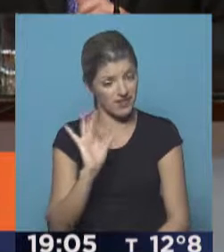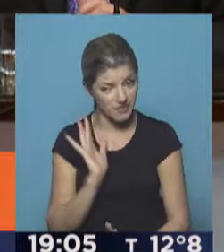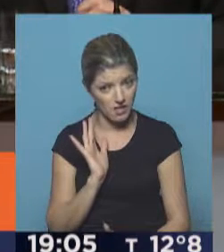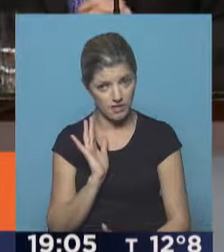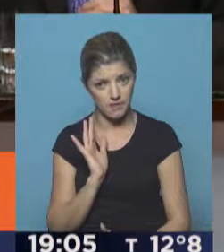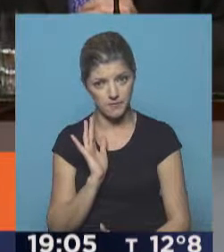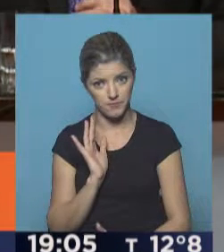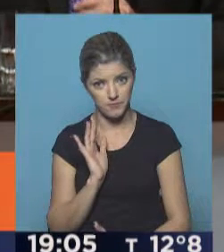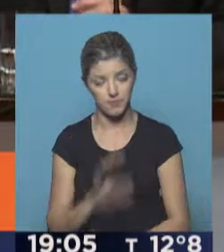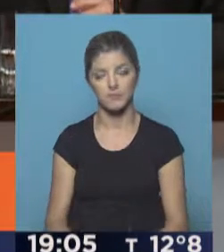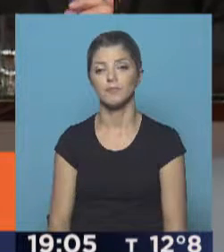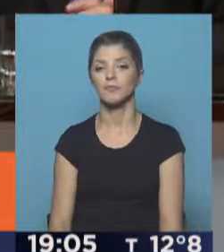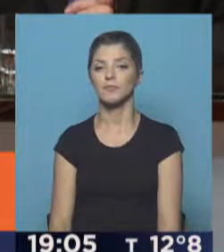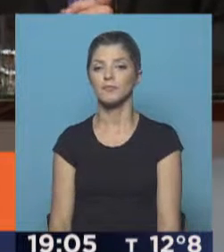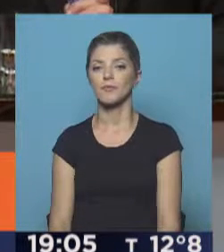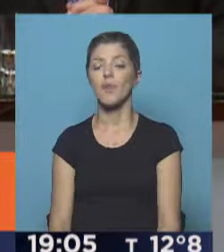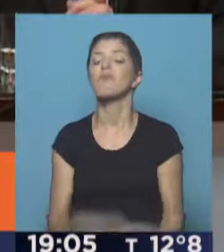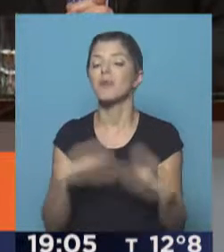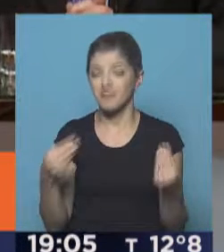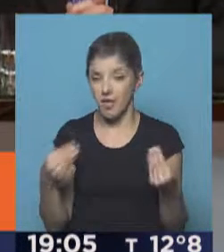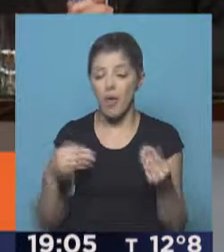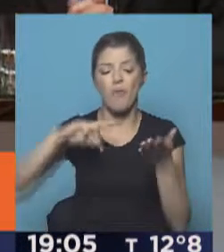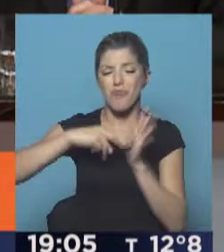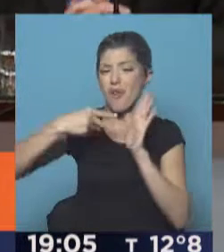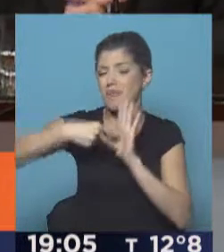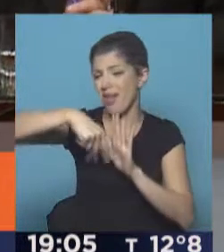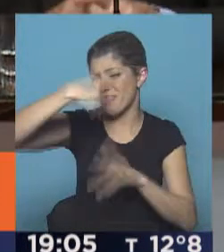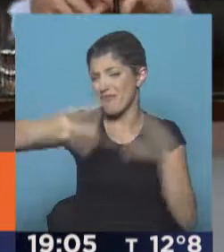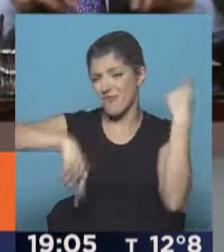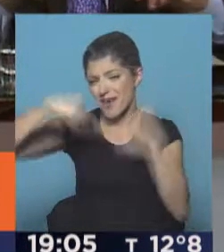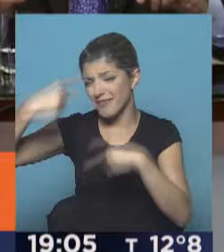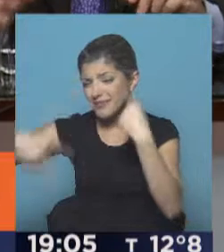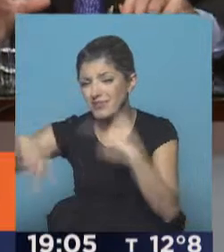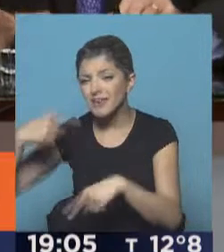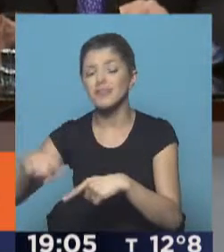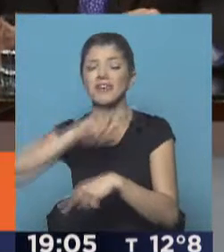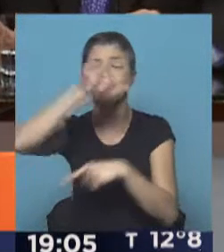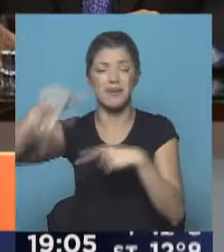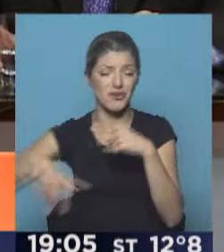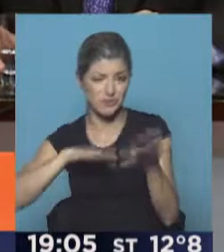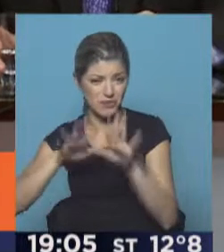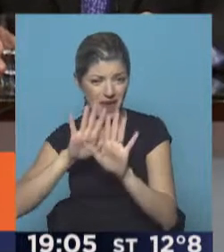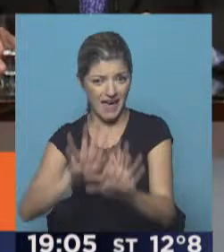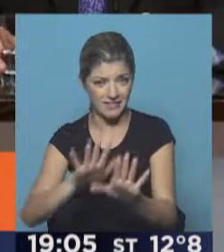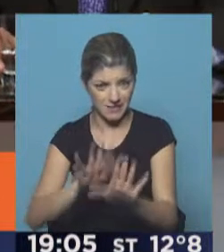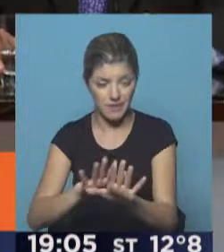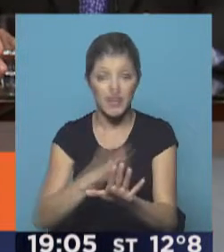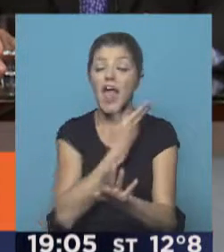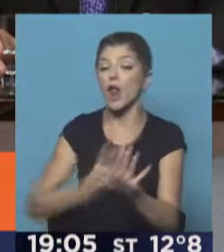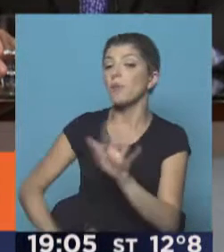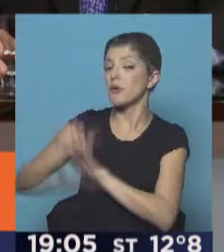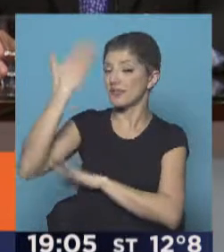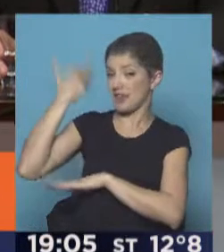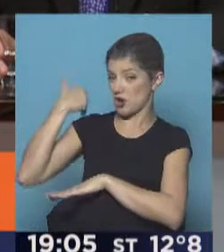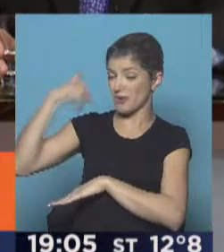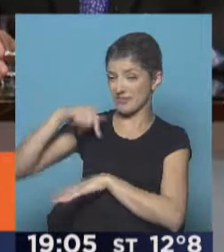de una sucesión de problemas que nos han dejado en la gestión anterior y que hemos detallado el 1 de marzo todos